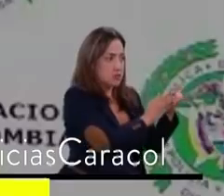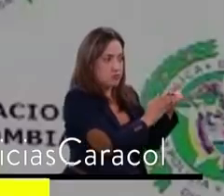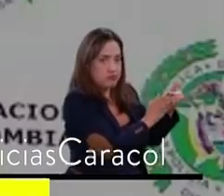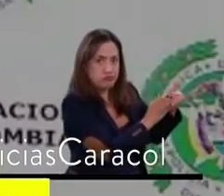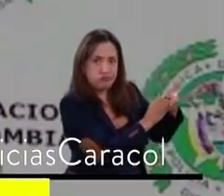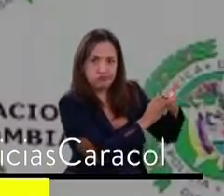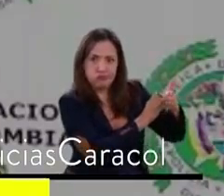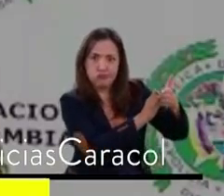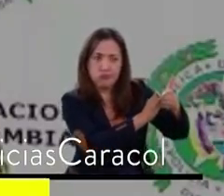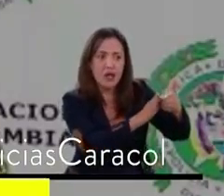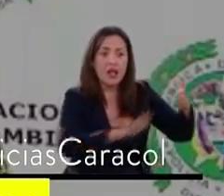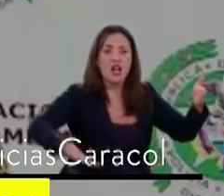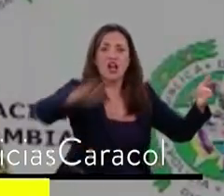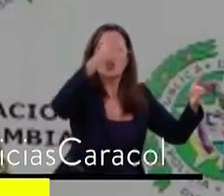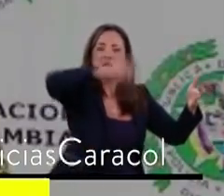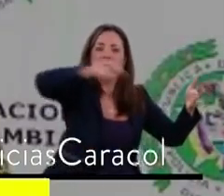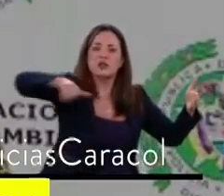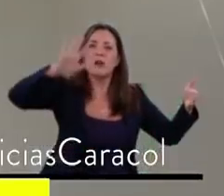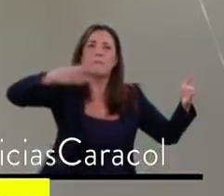llegando al centro poblado,